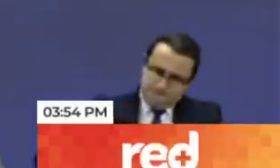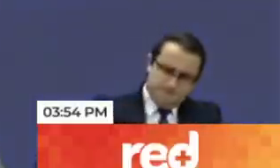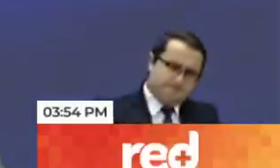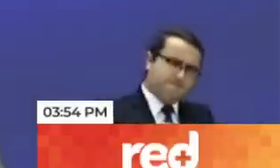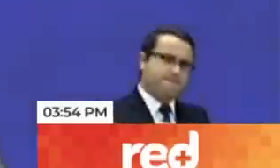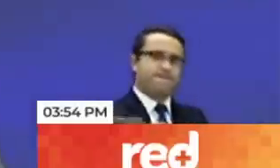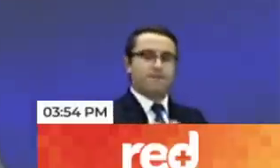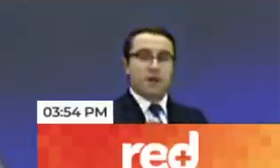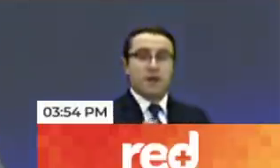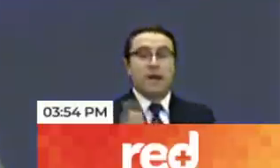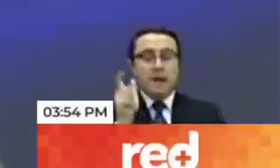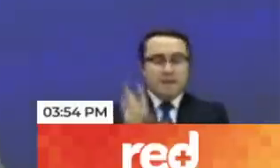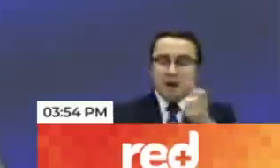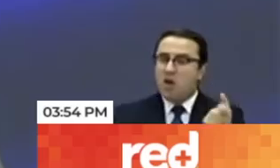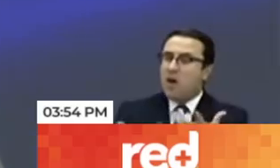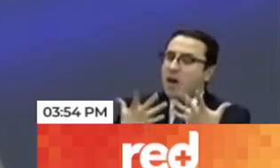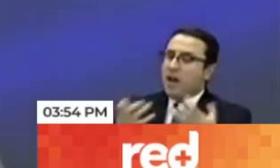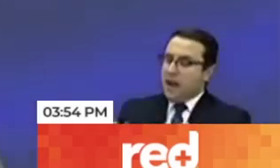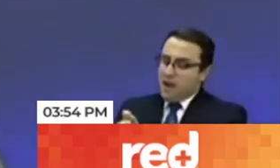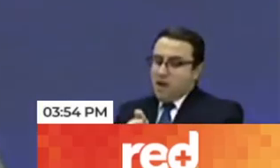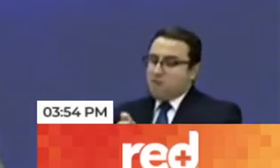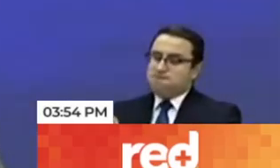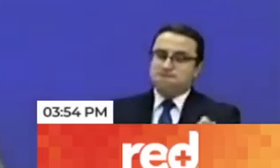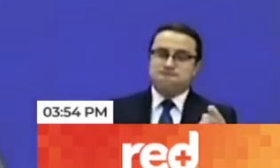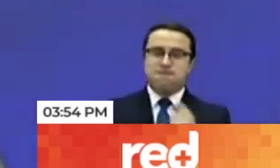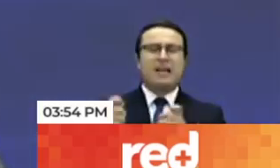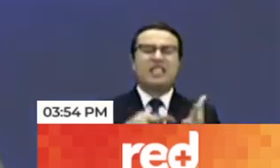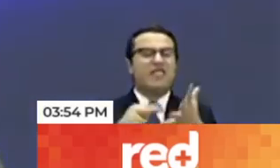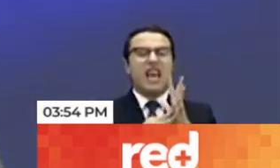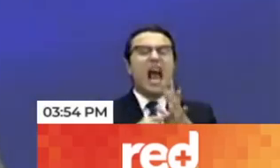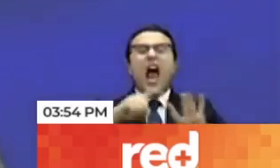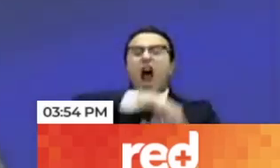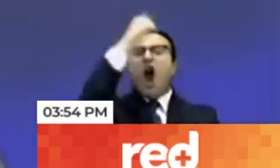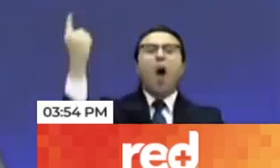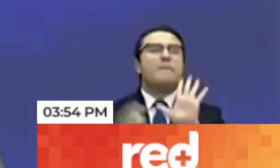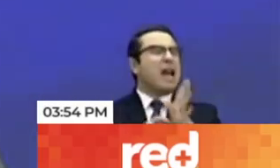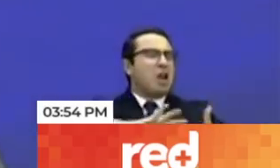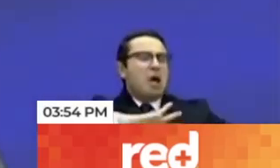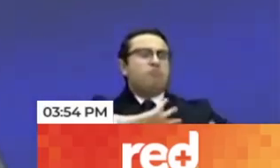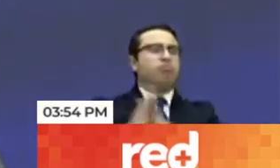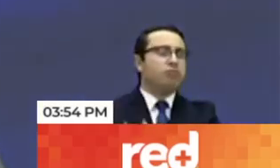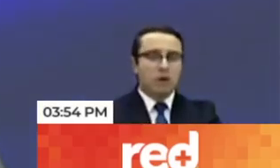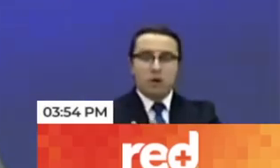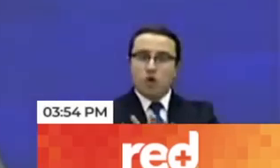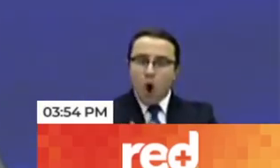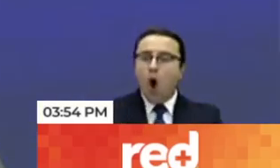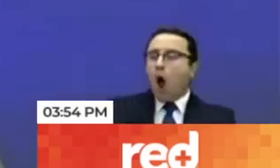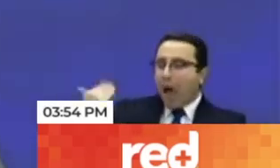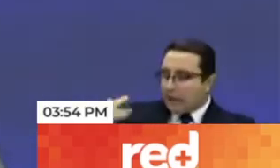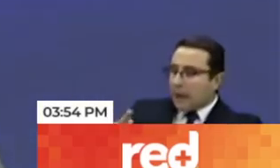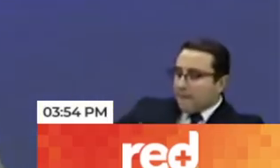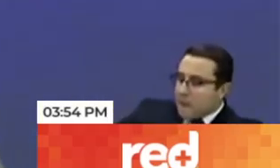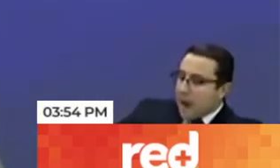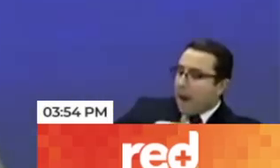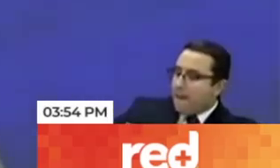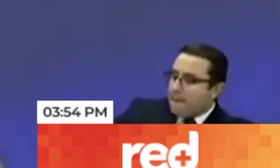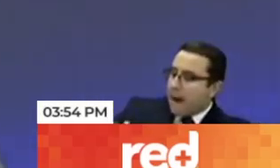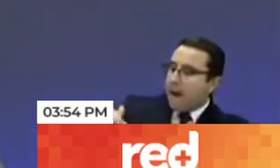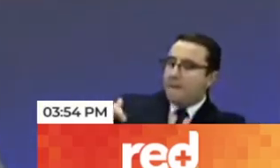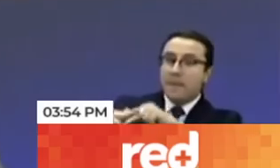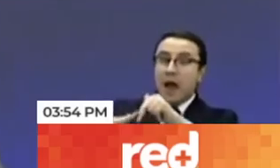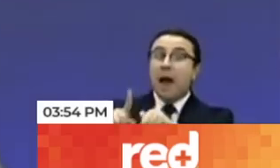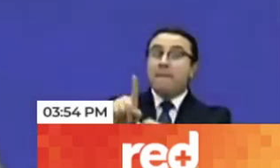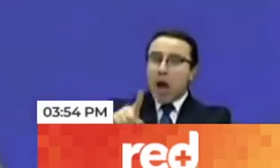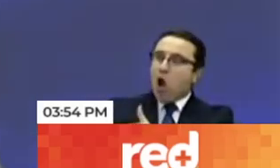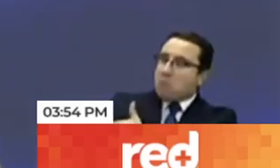deseo popular, que no implica destruirlo todo, sino construir sobre lo construido, pero en algunos casos demoler